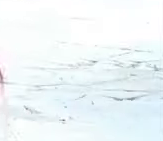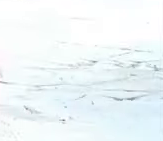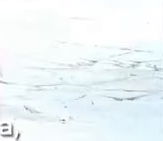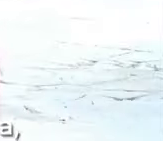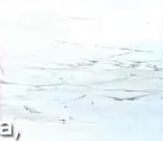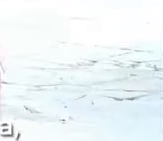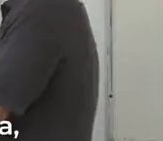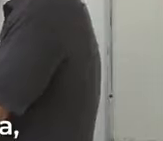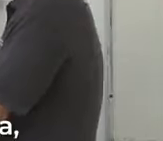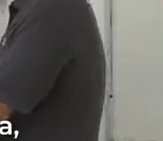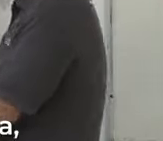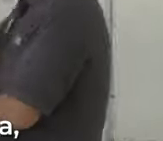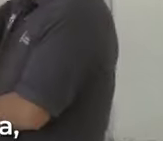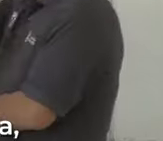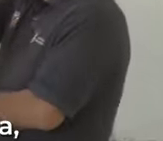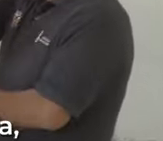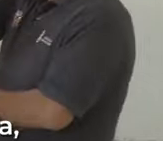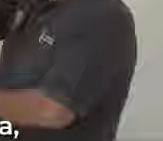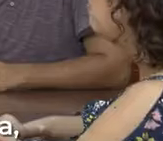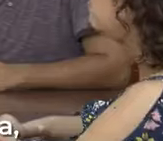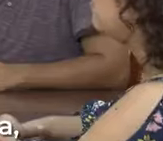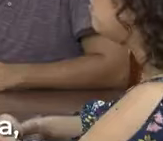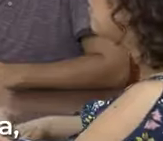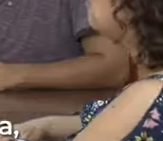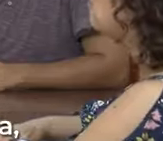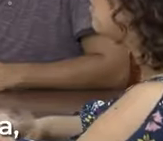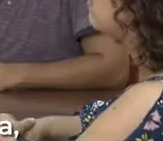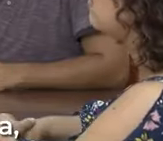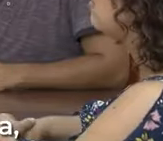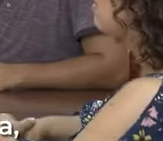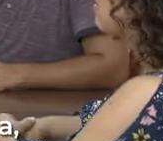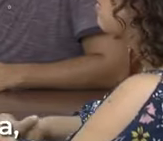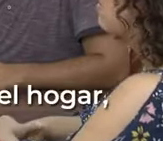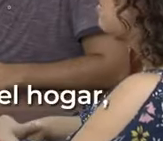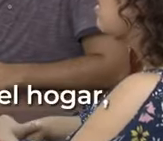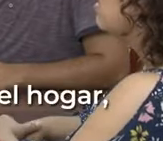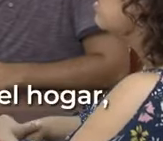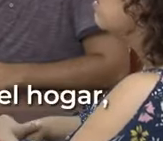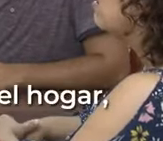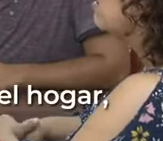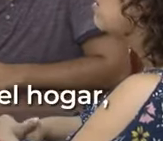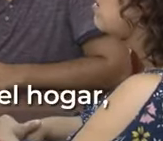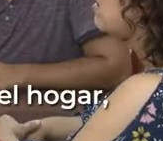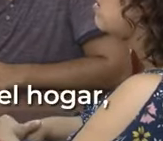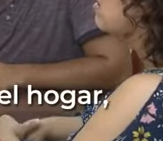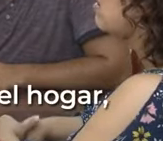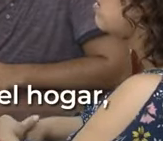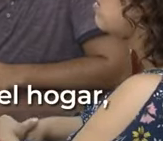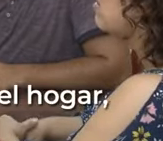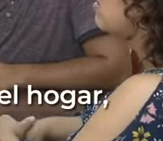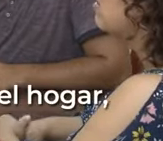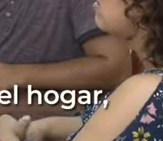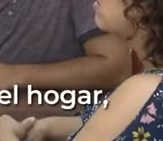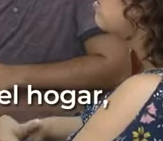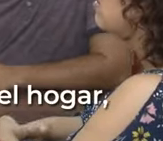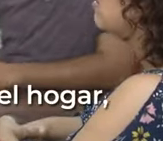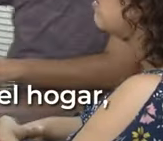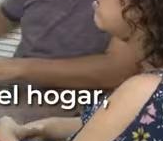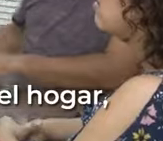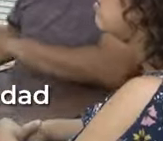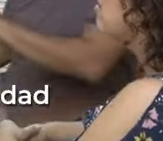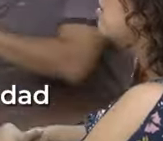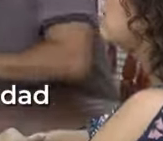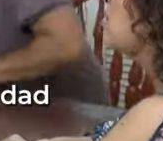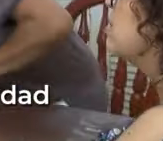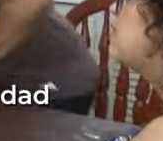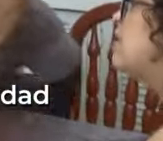corresponsabilidad. En conjunto, docentes, madres y padres de familia, mantengámonos atentos desde el hogar para detectar